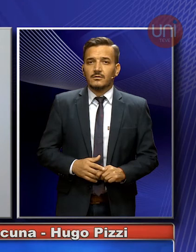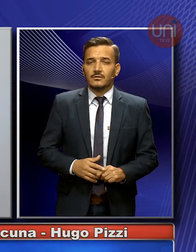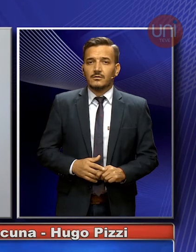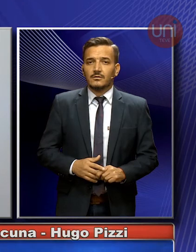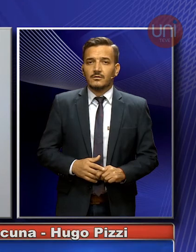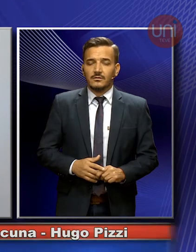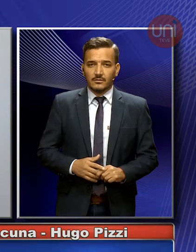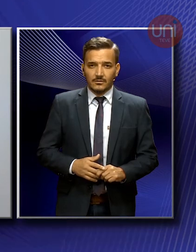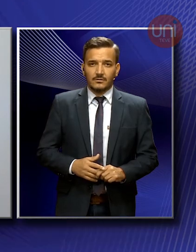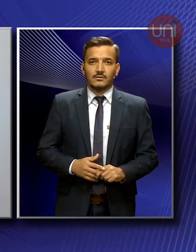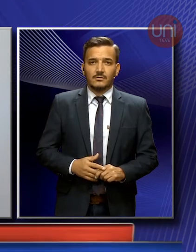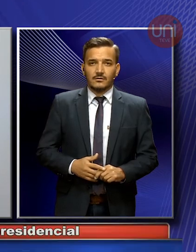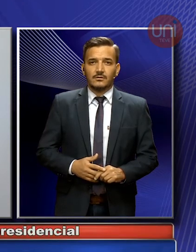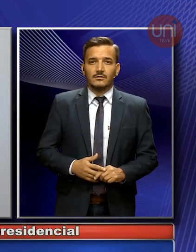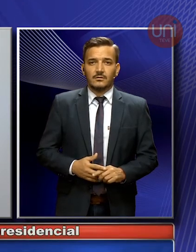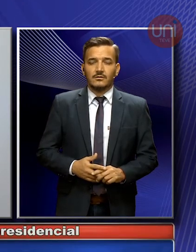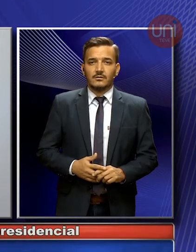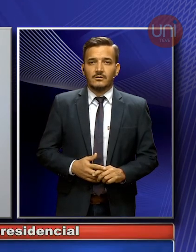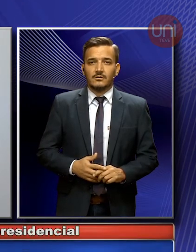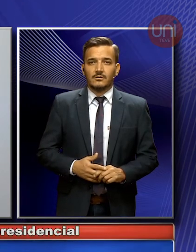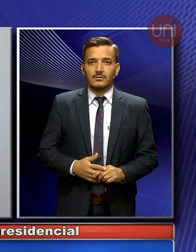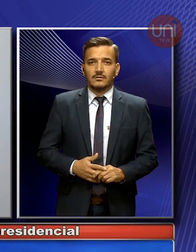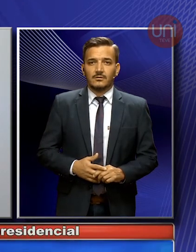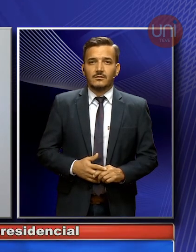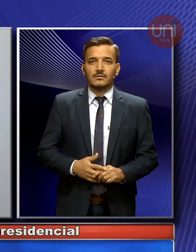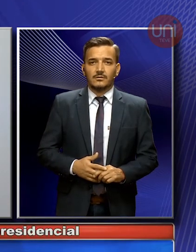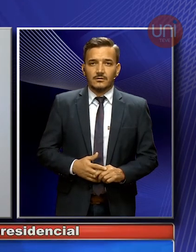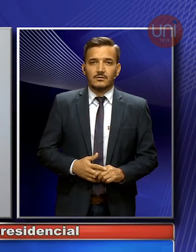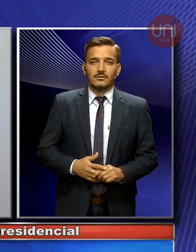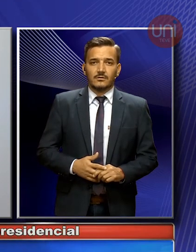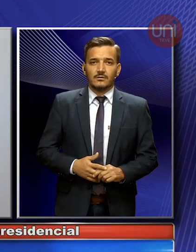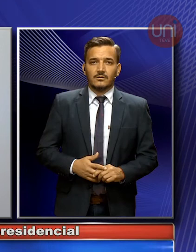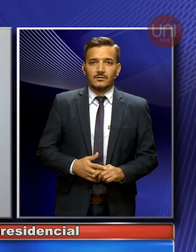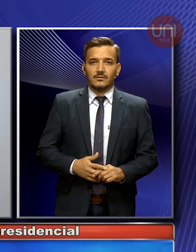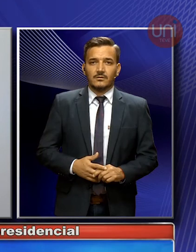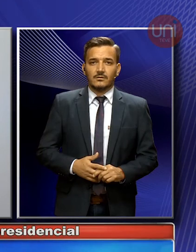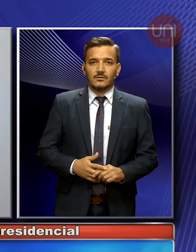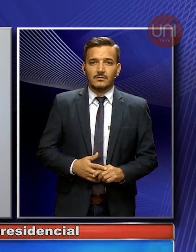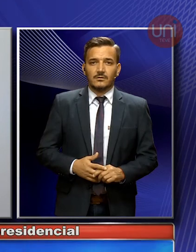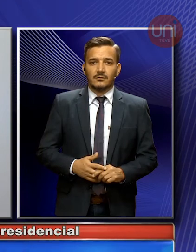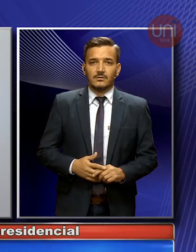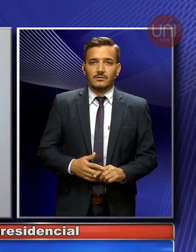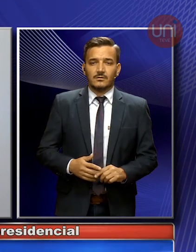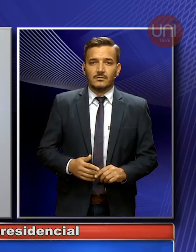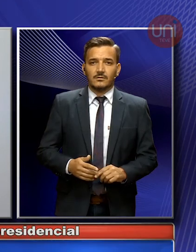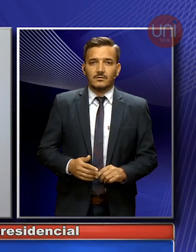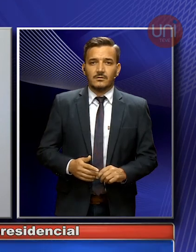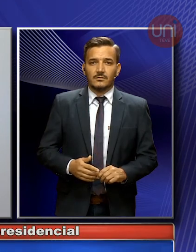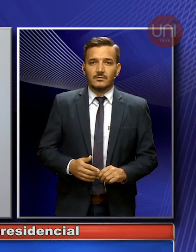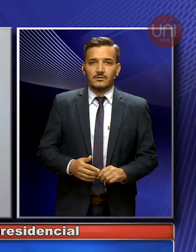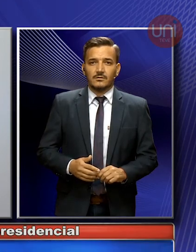de varios países que han salido al unísono en los últimos tiempos, que hablan que los